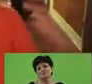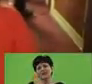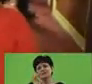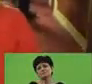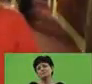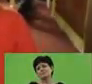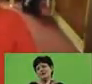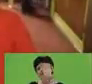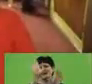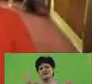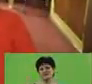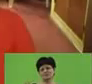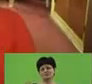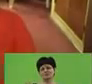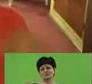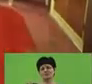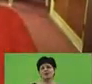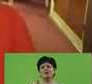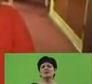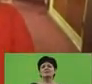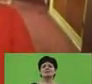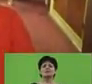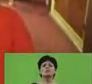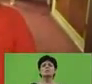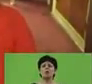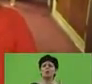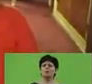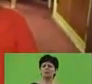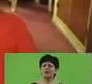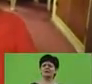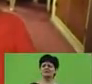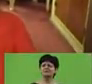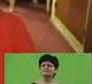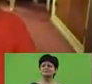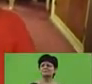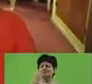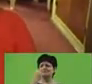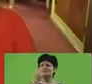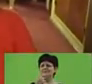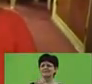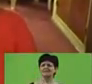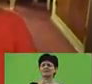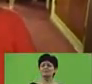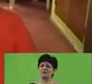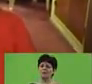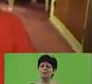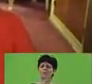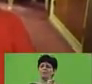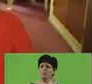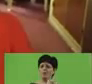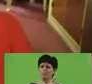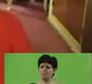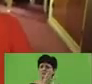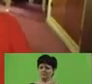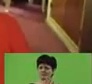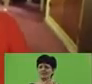es algo maravilloso, o esta interacción con todo este grupo tan enriquecedor. Ni que hablar, un honor escuchar a estas